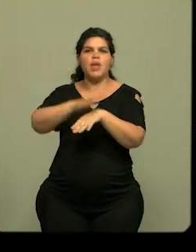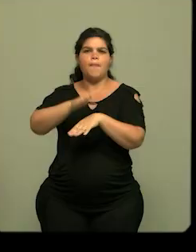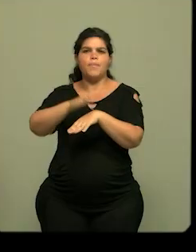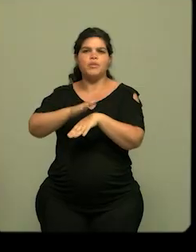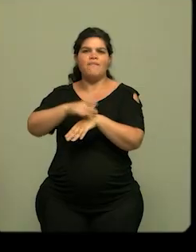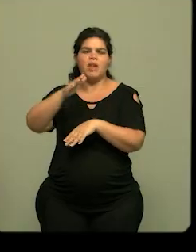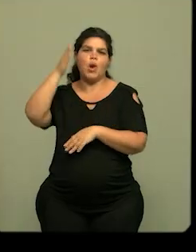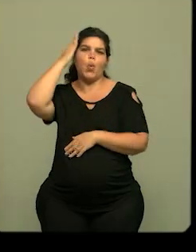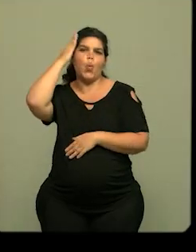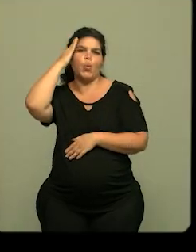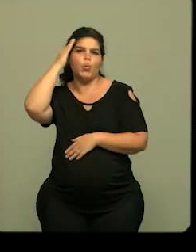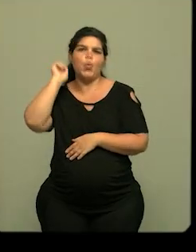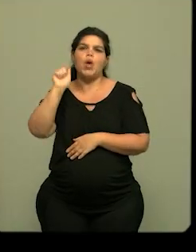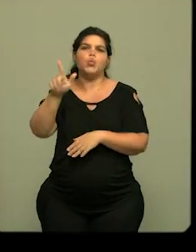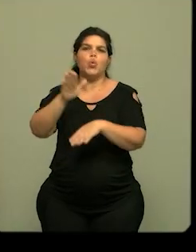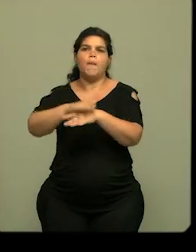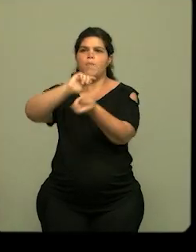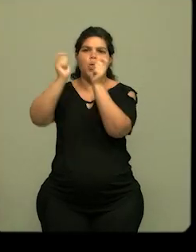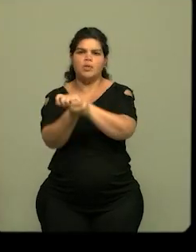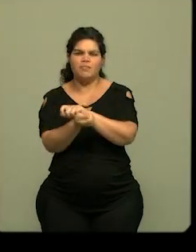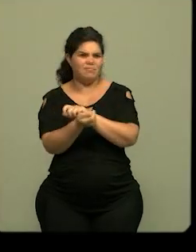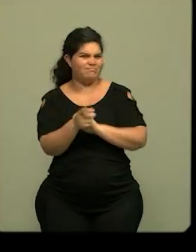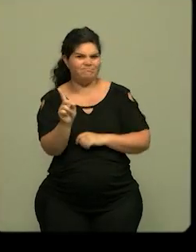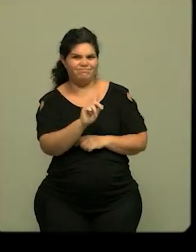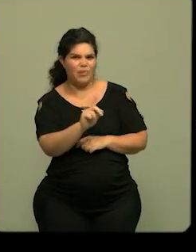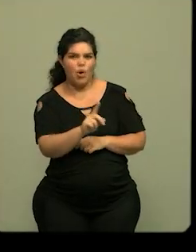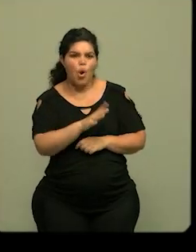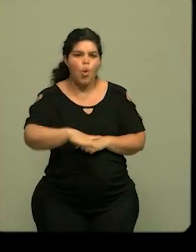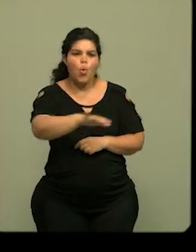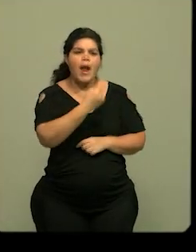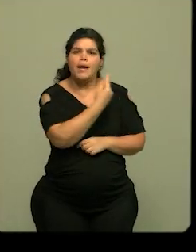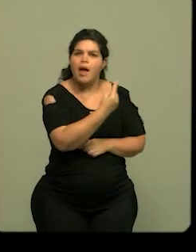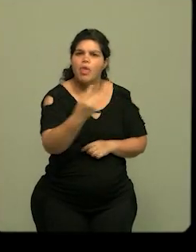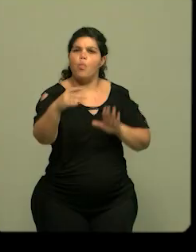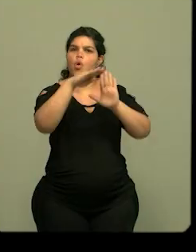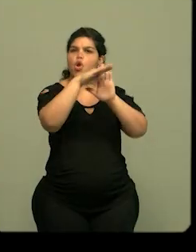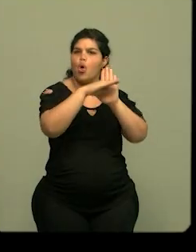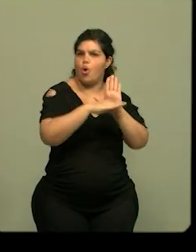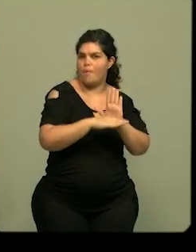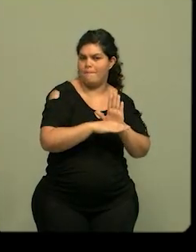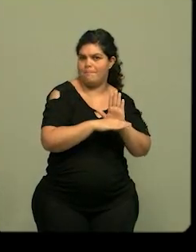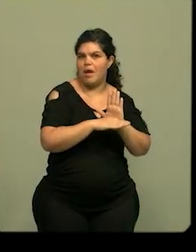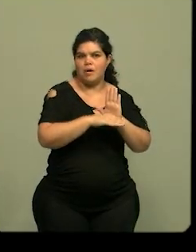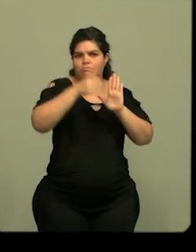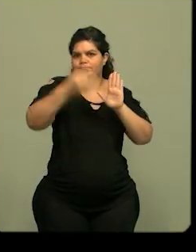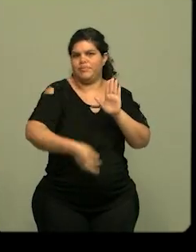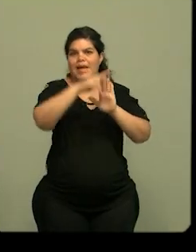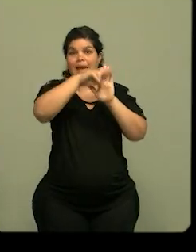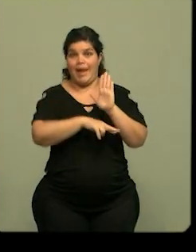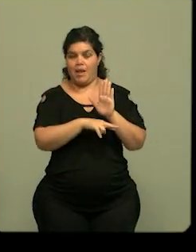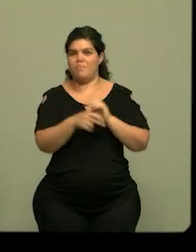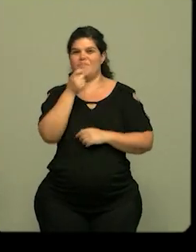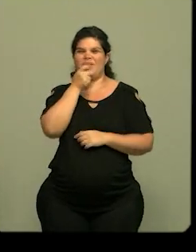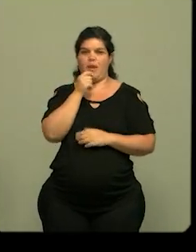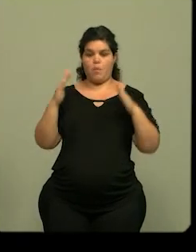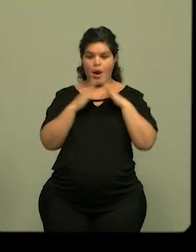digo que cada lugar tiene que regular y tiene que ver qué normas pone. Es como cuando yo invito a alguien a mi casa, ahí entramos en el término